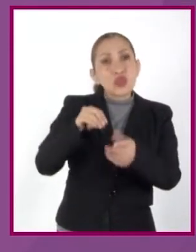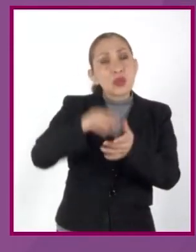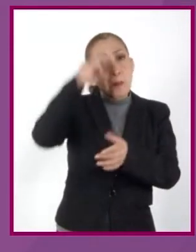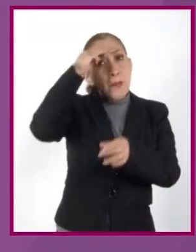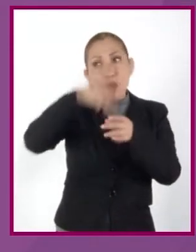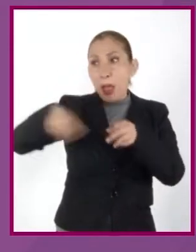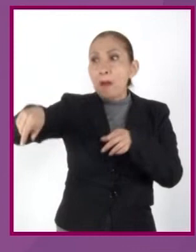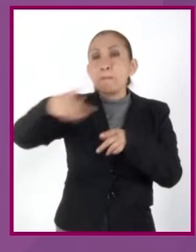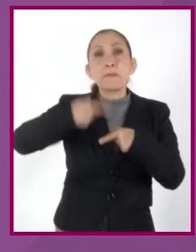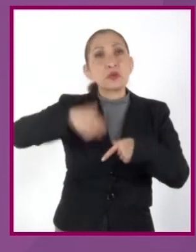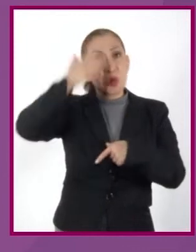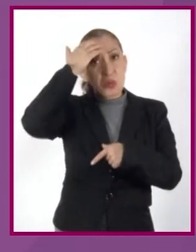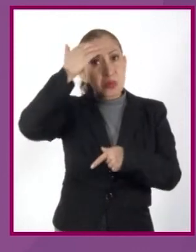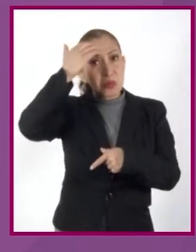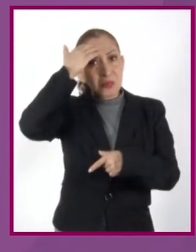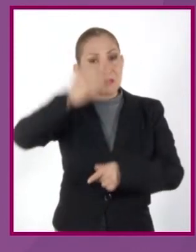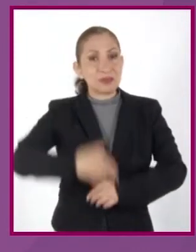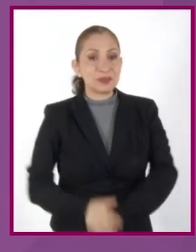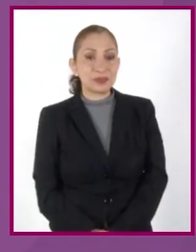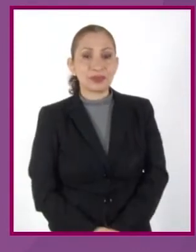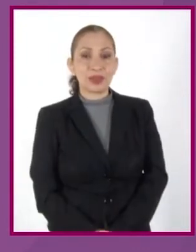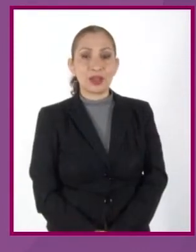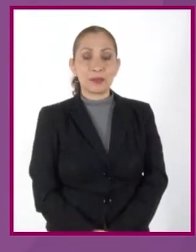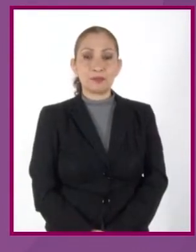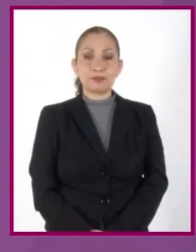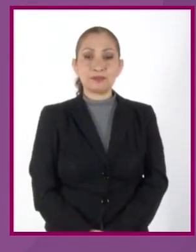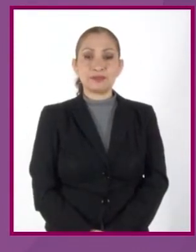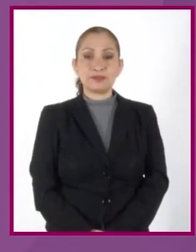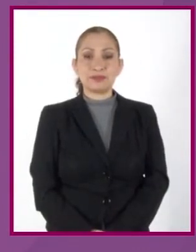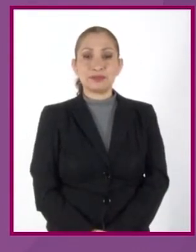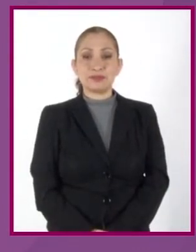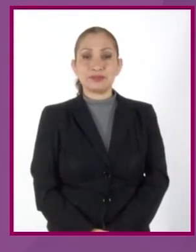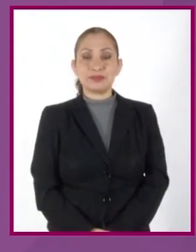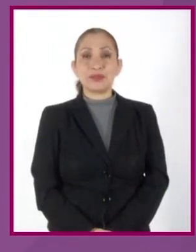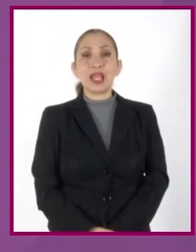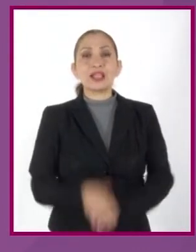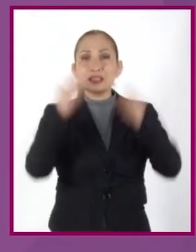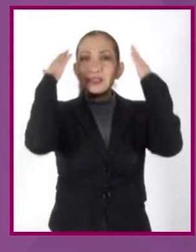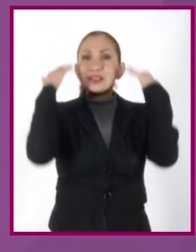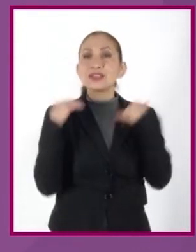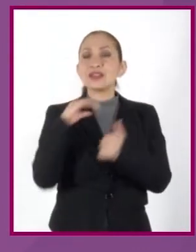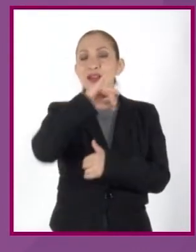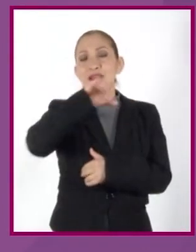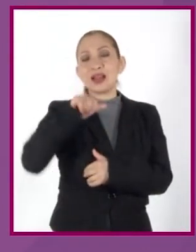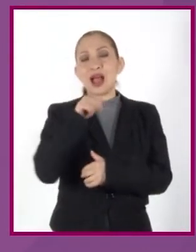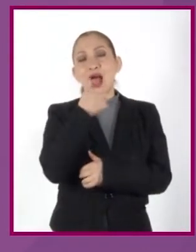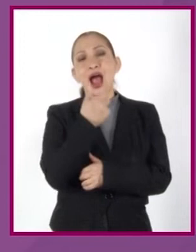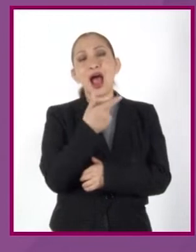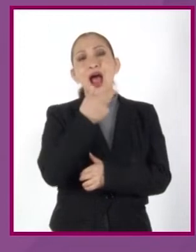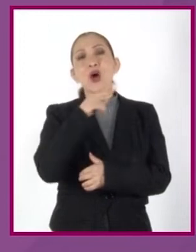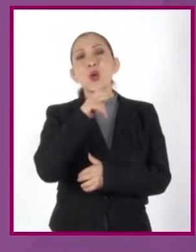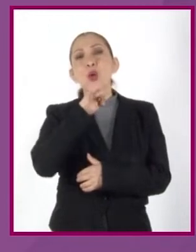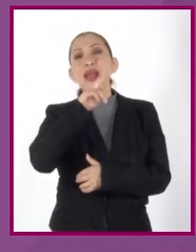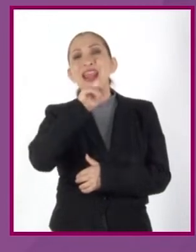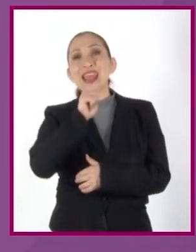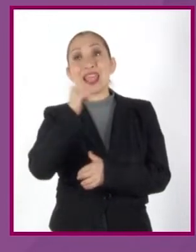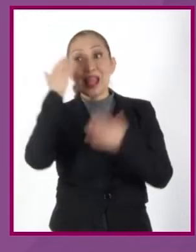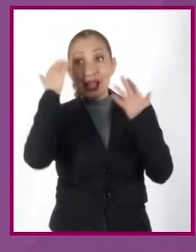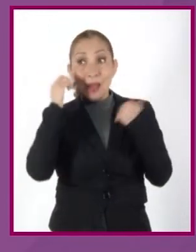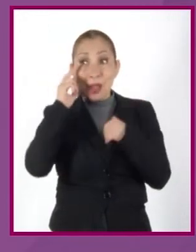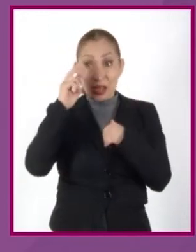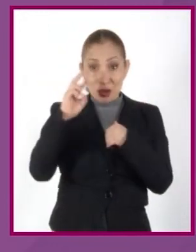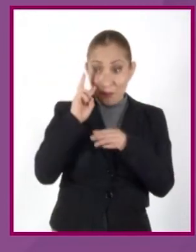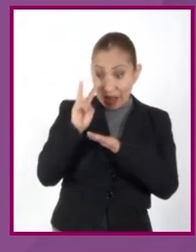de sus pobladores. Y es el cabello Jawiri. Es el cabello, el que anda ahí